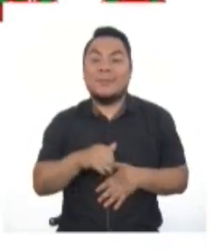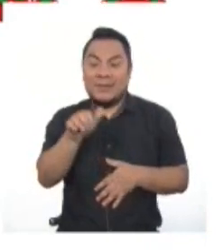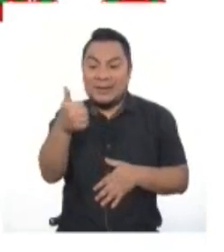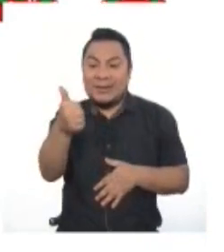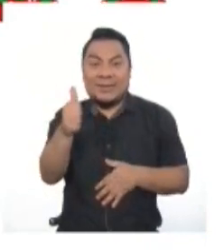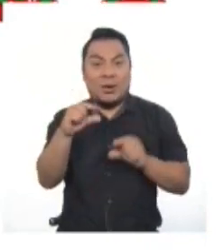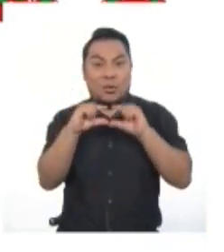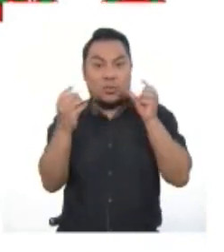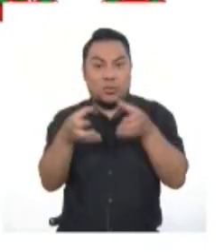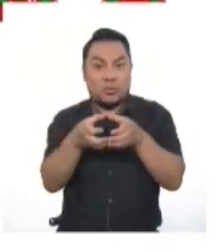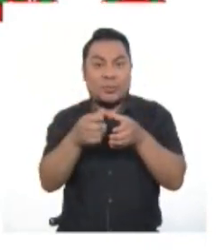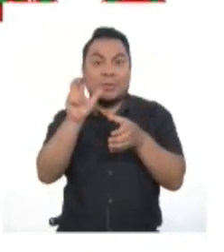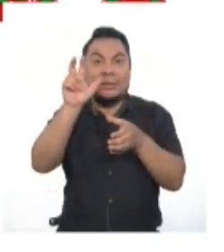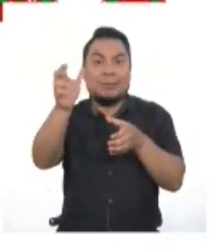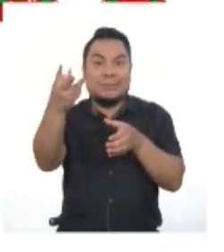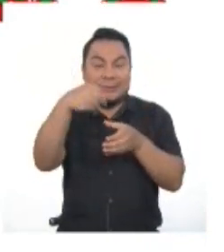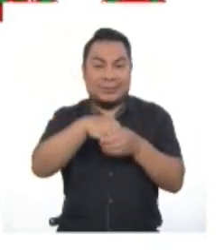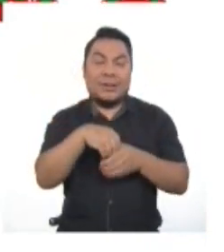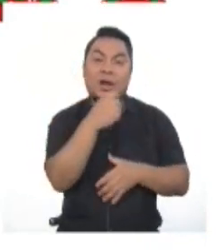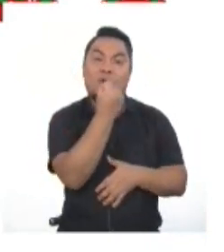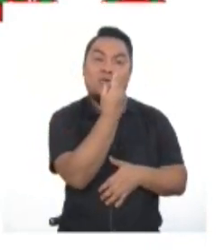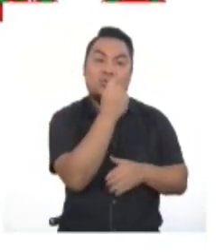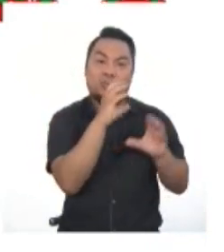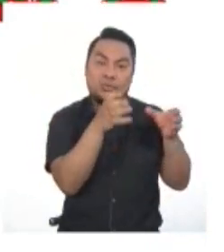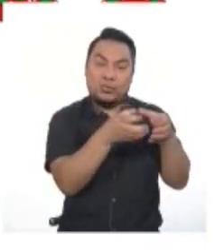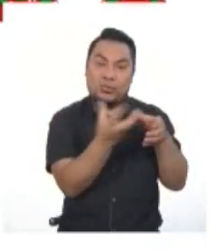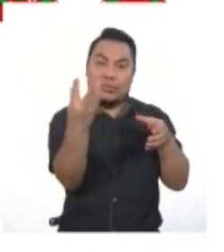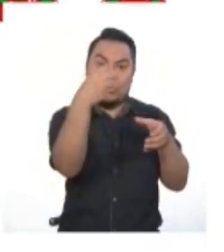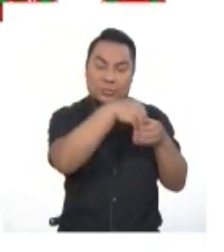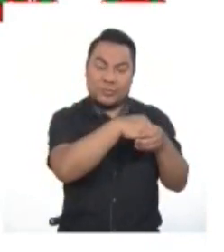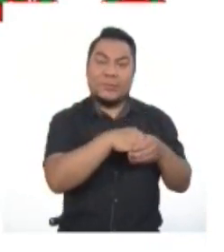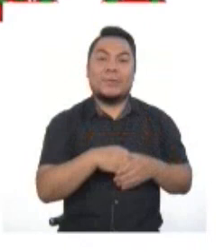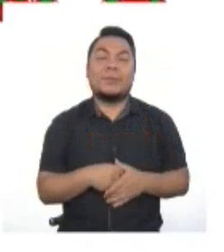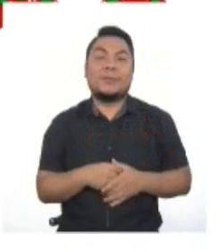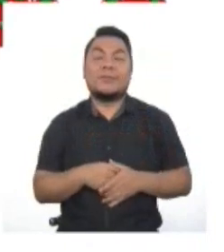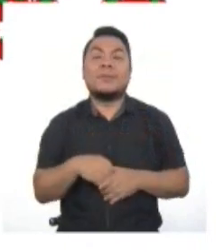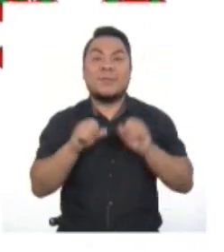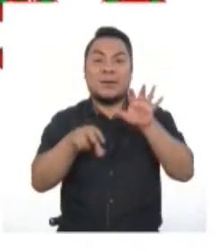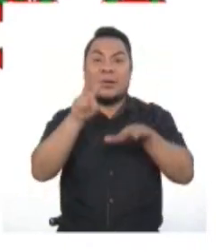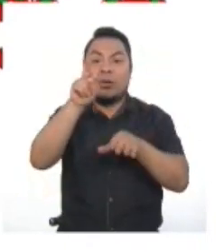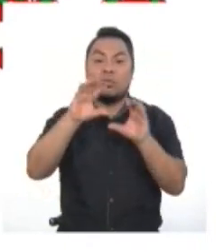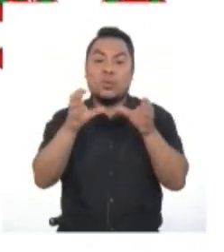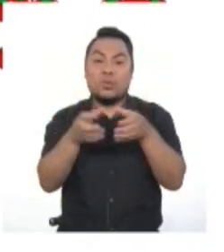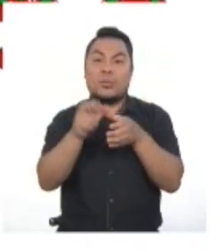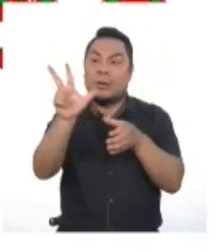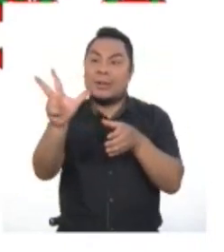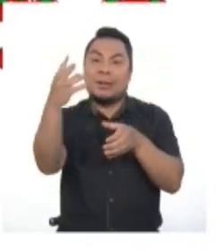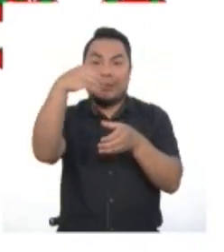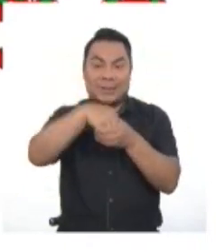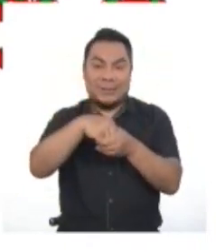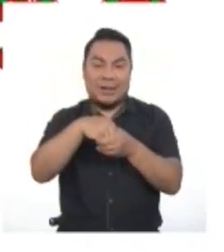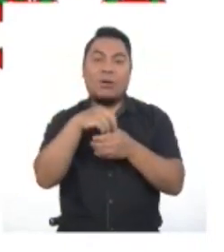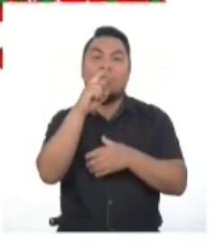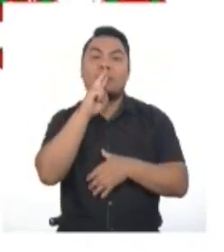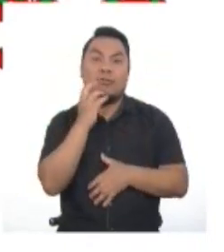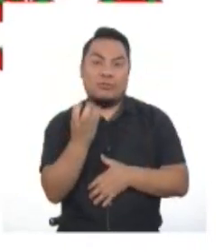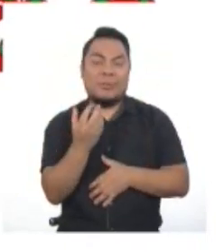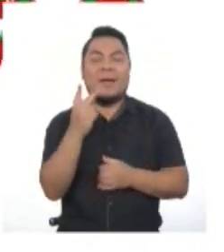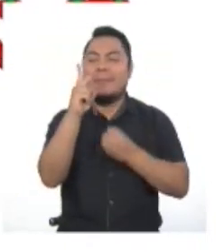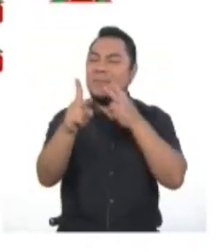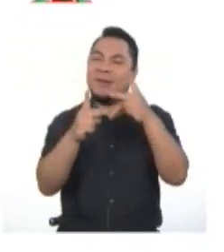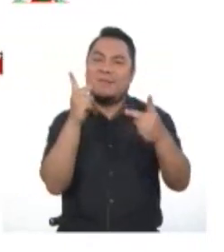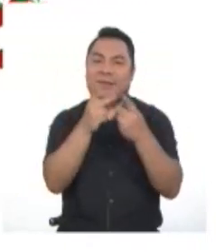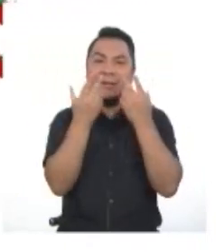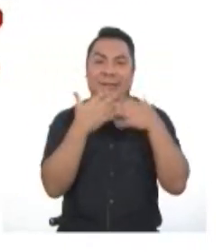10 grupos, 11 grupos, 12 grupos. ¡Perfecto! Ya hemos encerrado